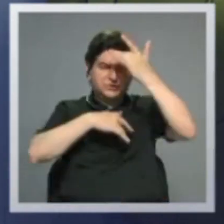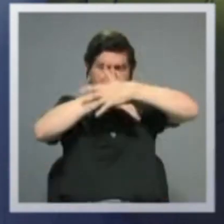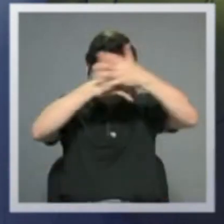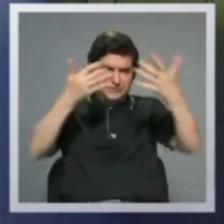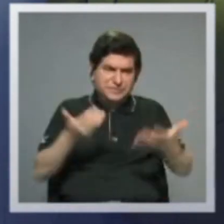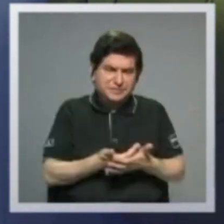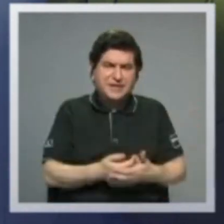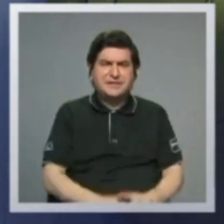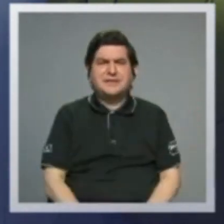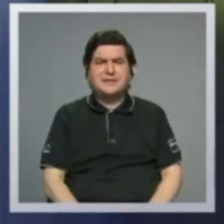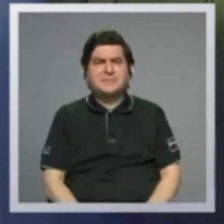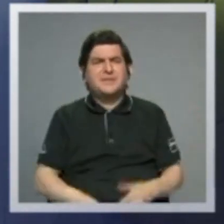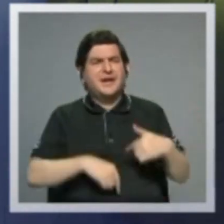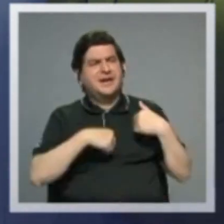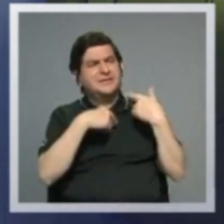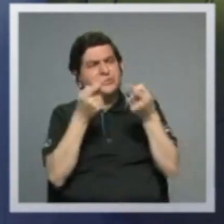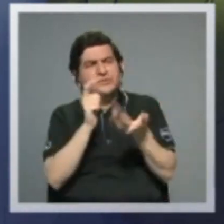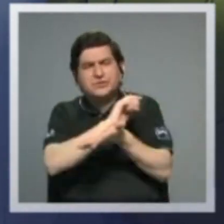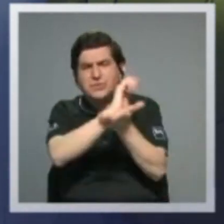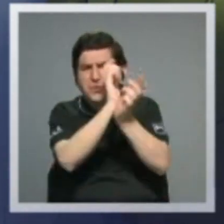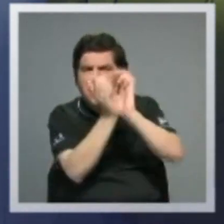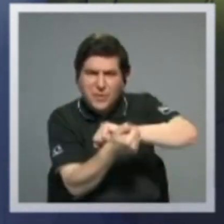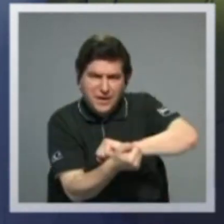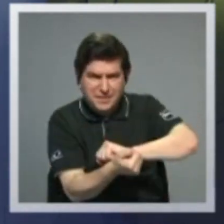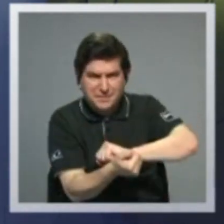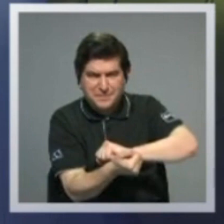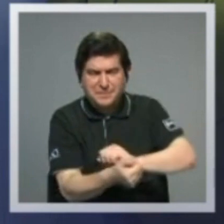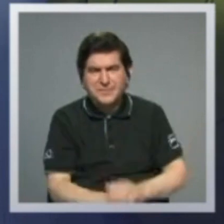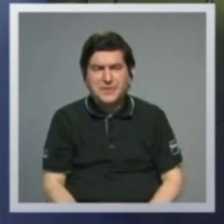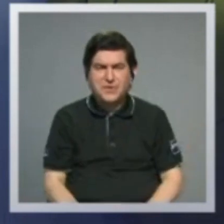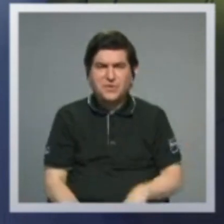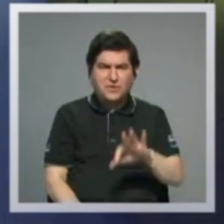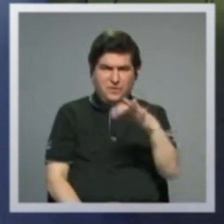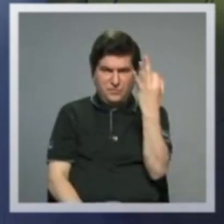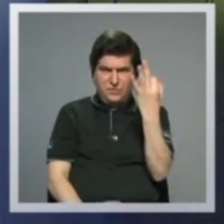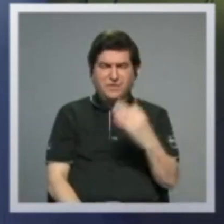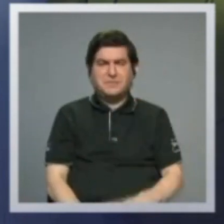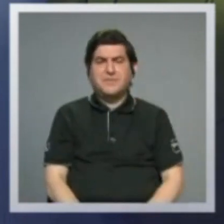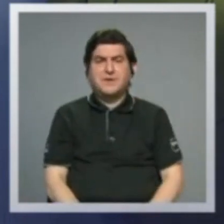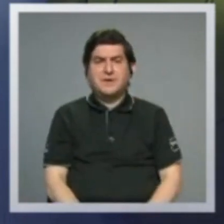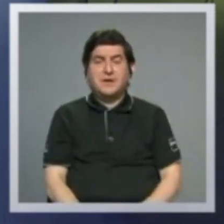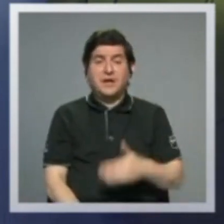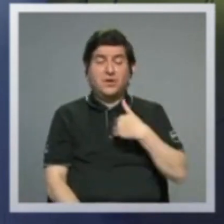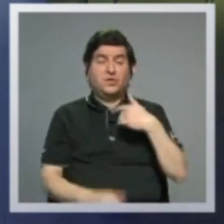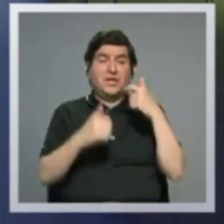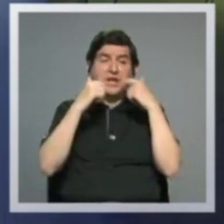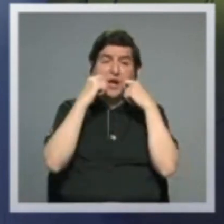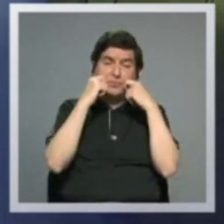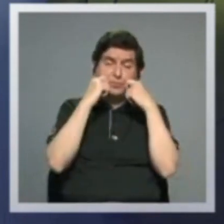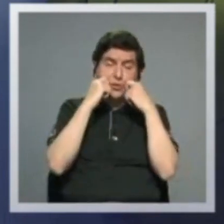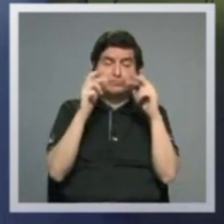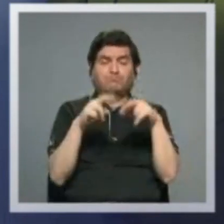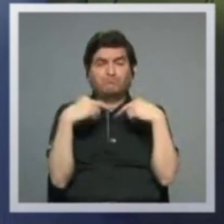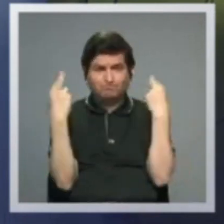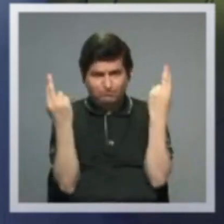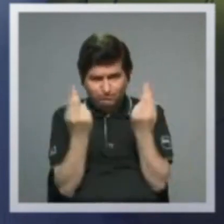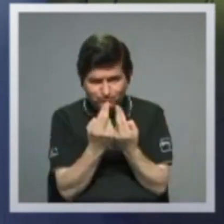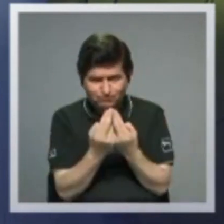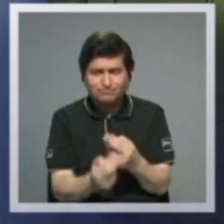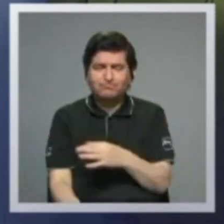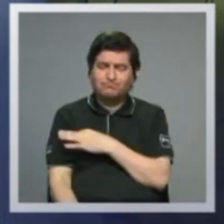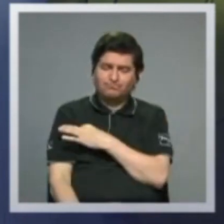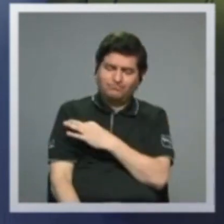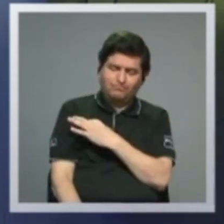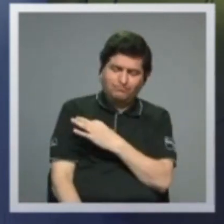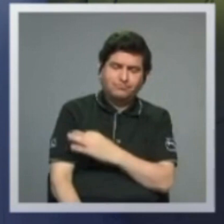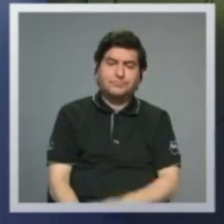empujó mucho a cambiar esta modalidad. Lo teníamos presencial, este tipo de reuniones, estas invitaciones,